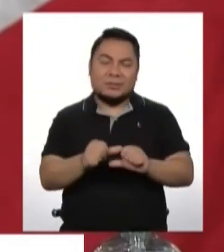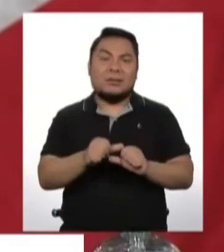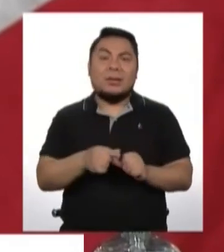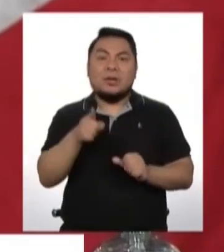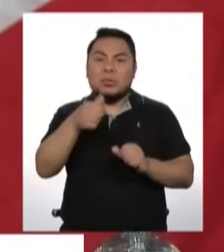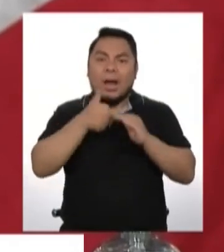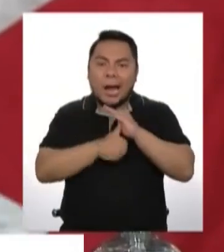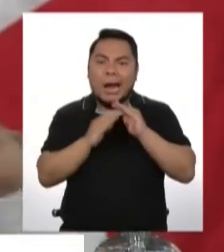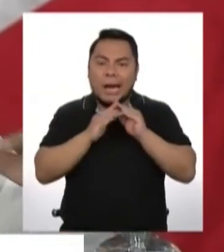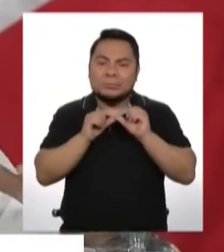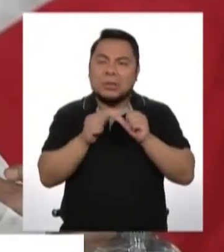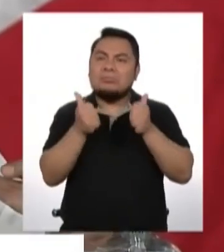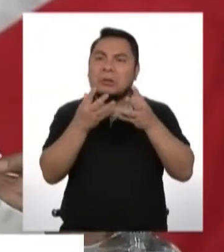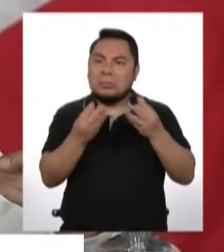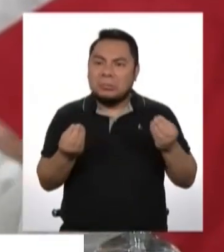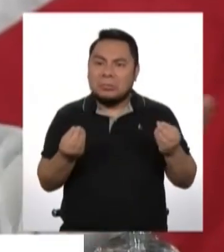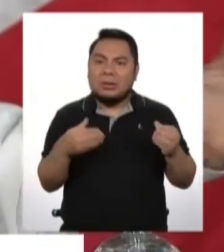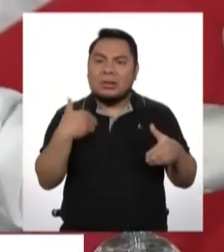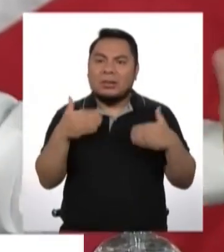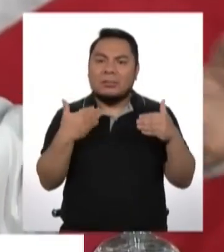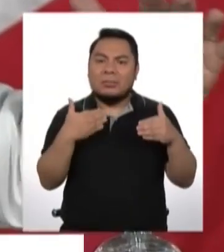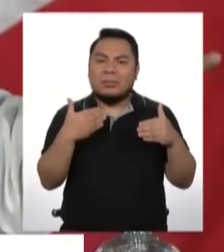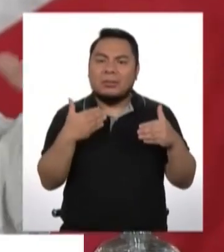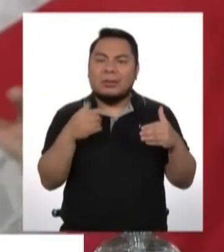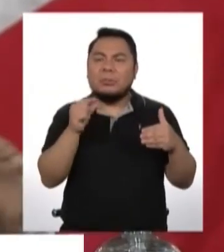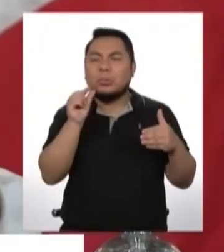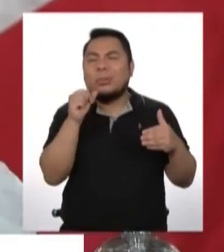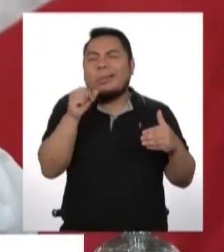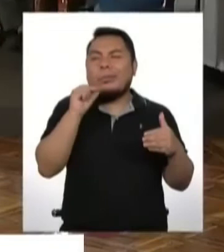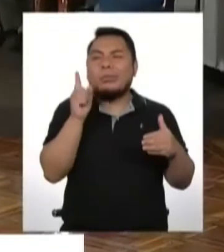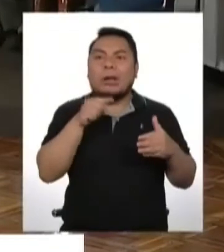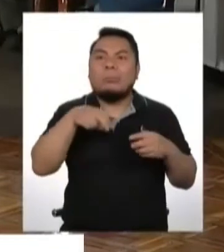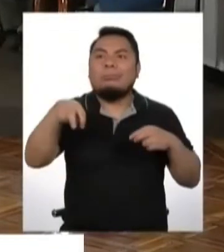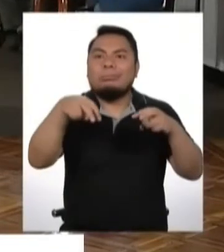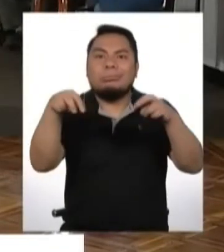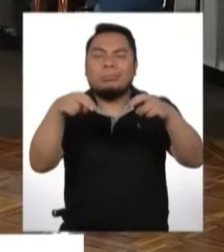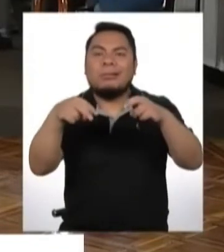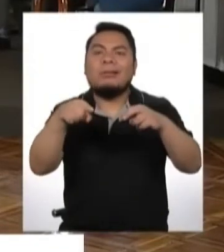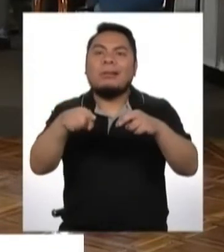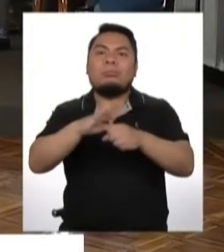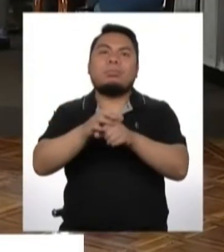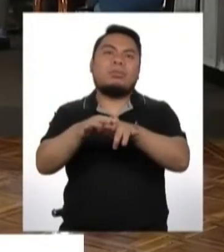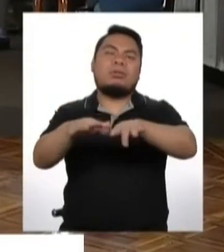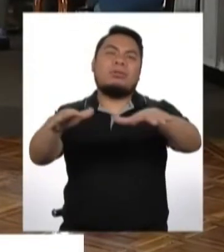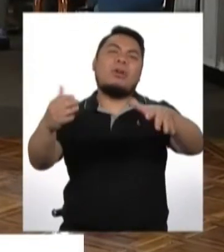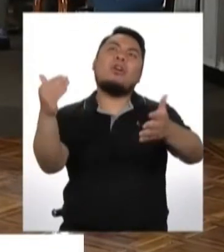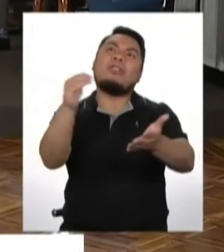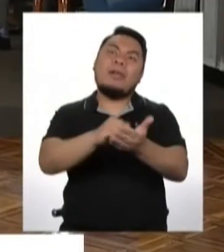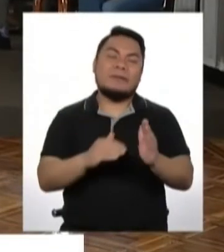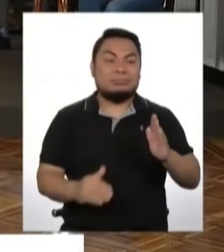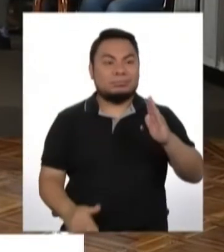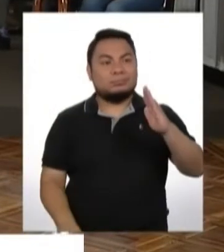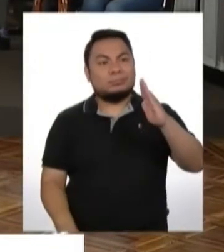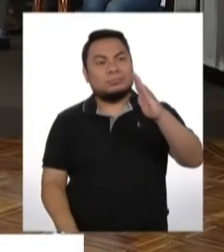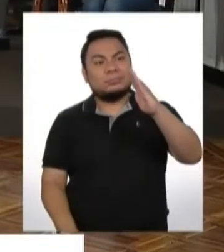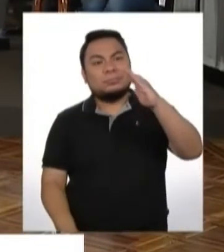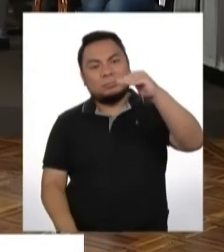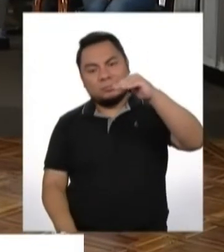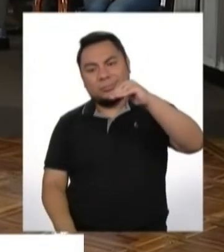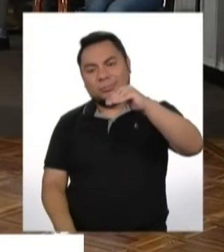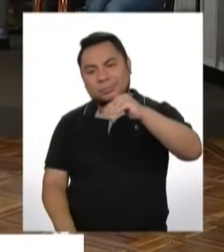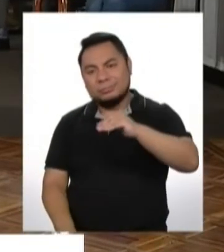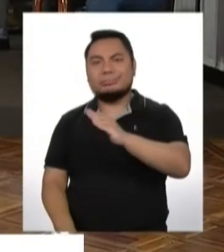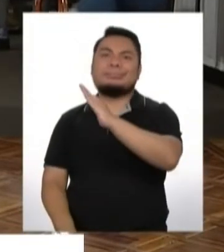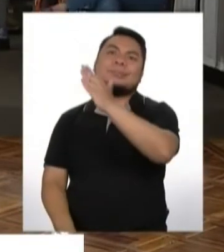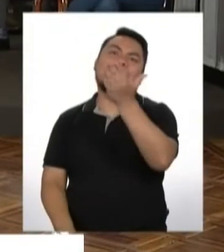contagio mucho mayor que los otros días. Y si queremos que la curva baje, como lo estamos preveyendo, necesitamos el